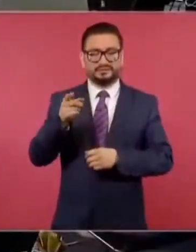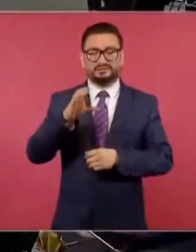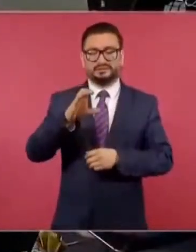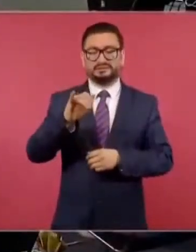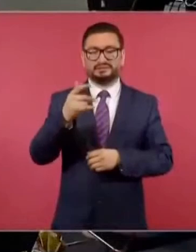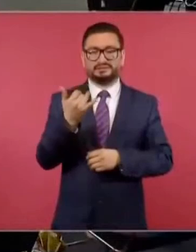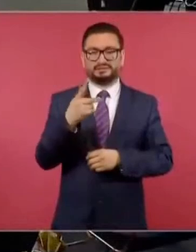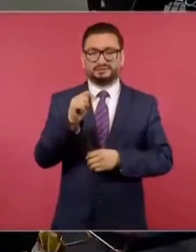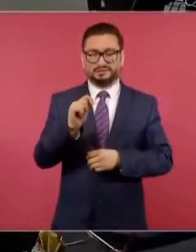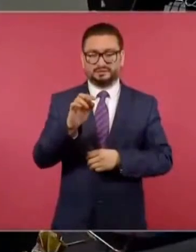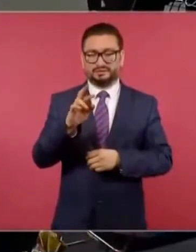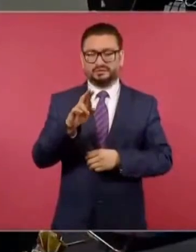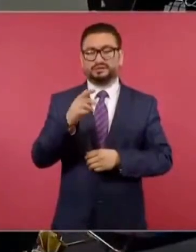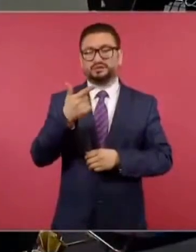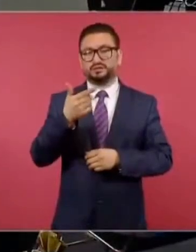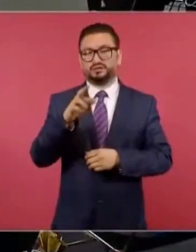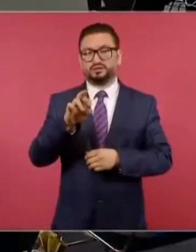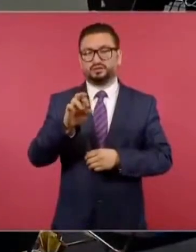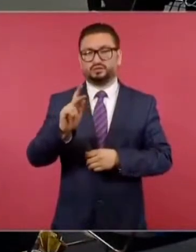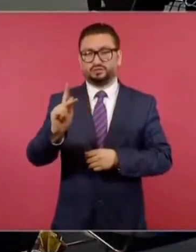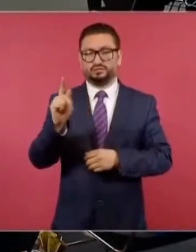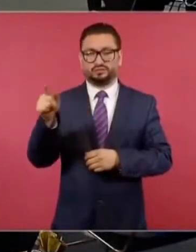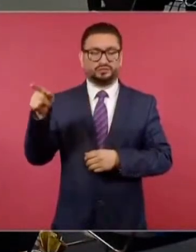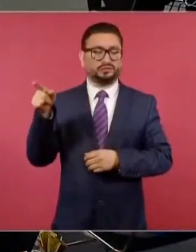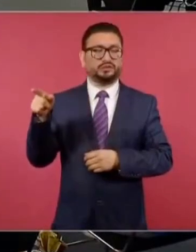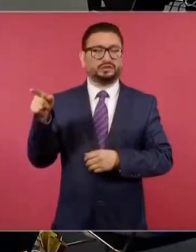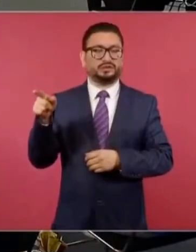Citigroup no